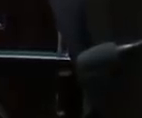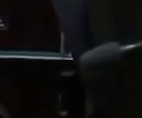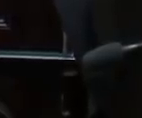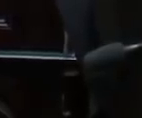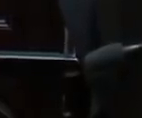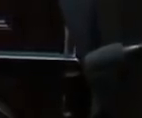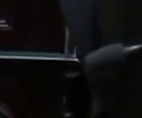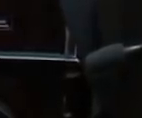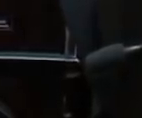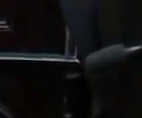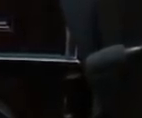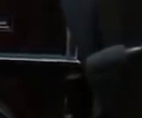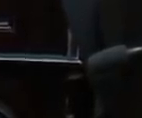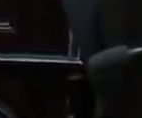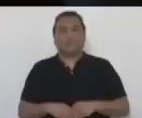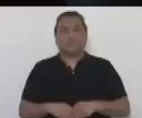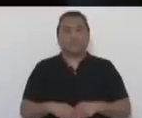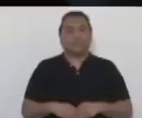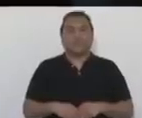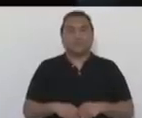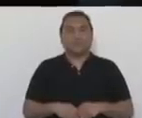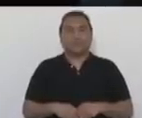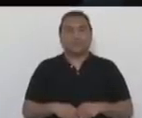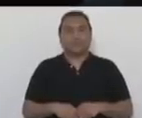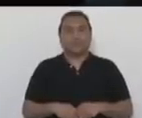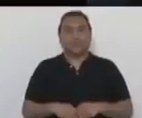El audio, ¿no? Y ahora vamos a sacar.